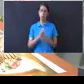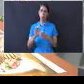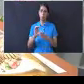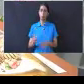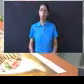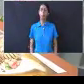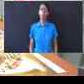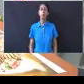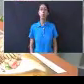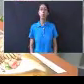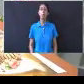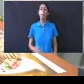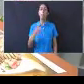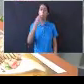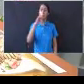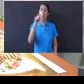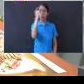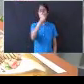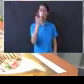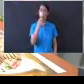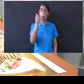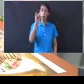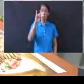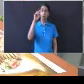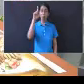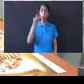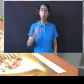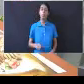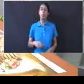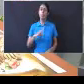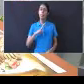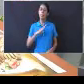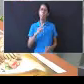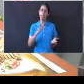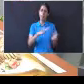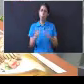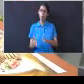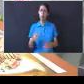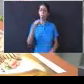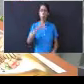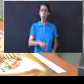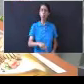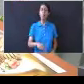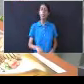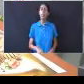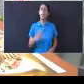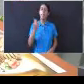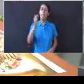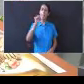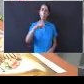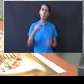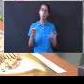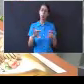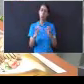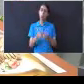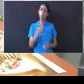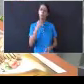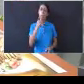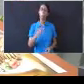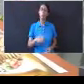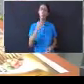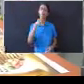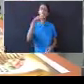Pero Saúl tiene que morir hoy. Así como dijimos que había decreto de prosperidad, de restitución, todo lo que